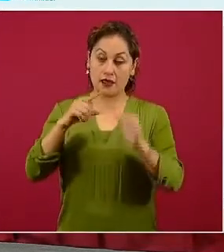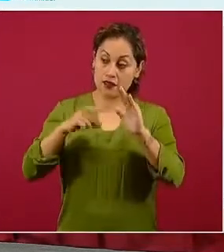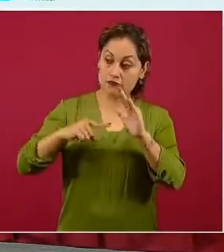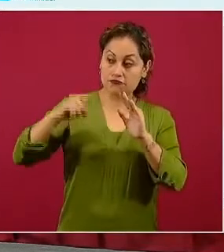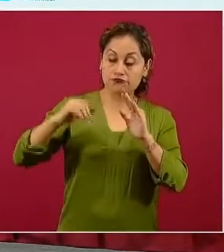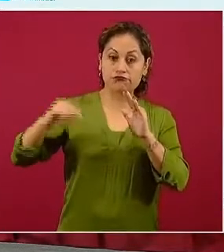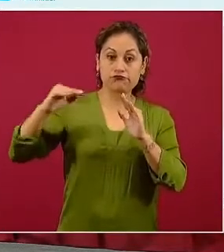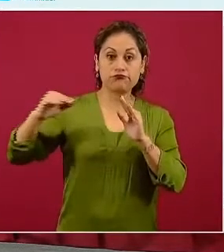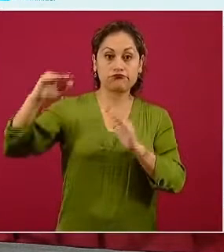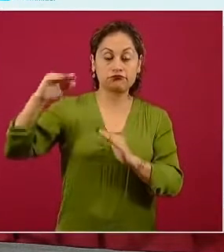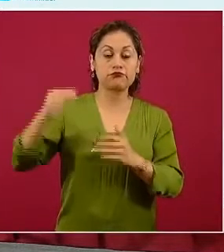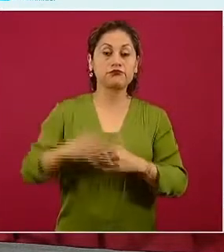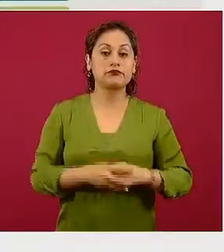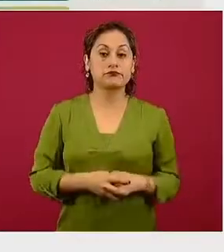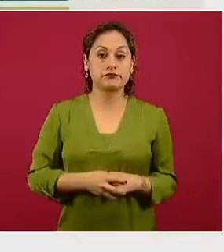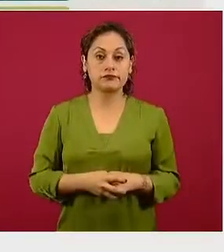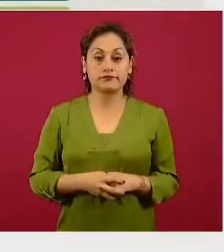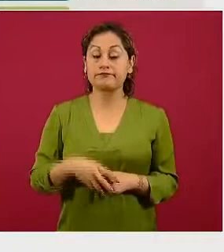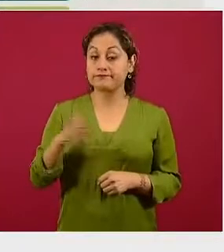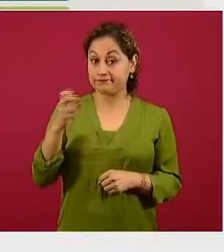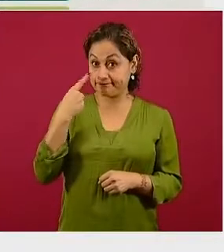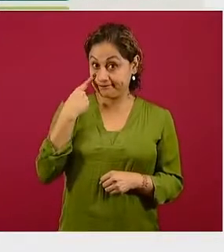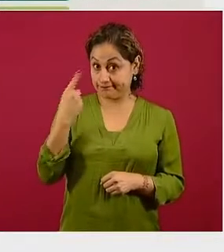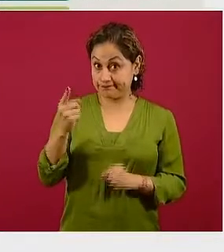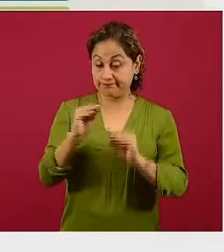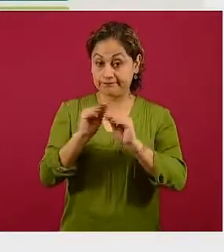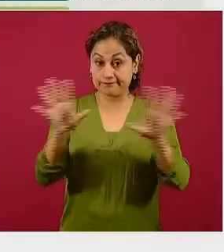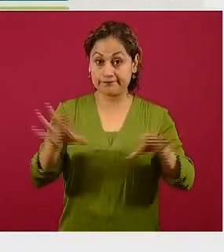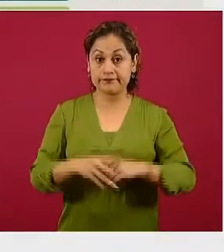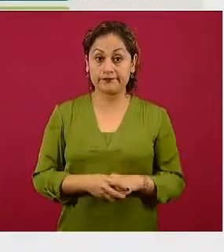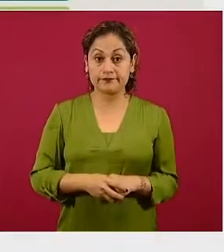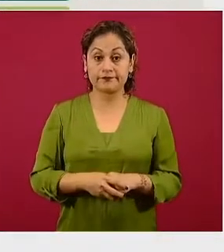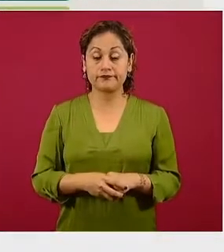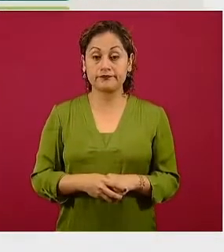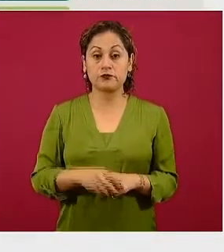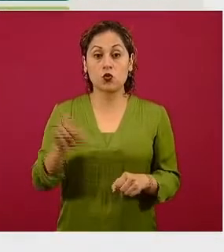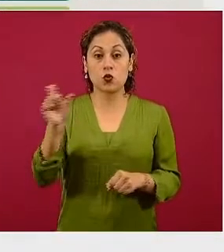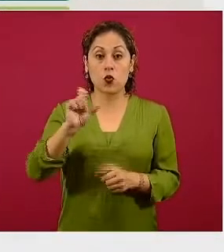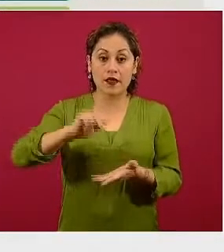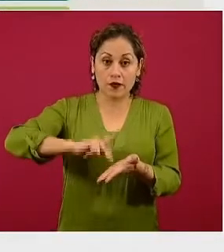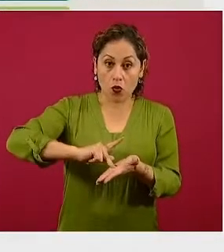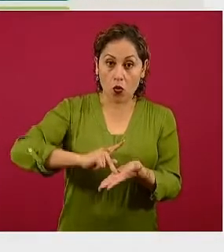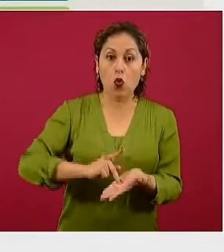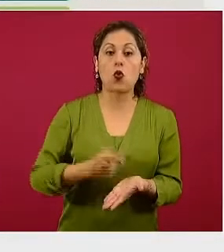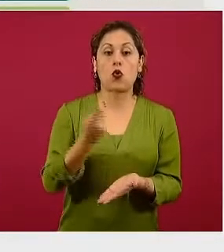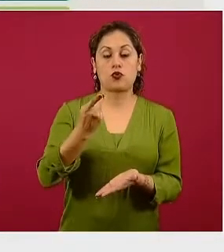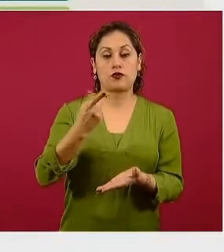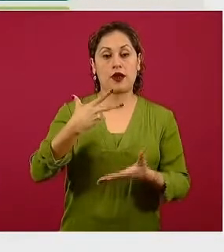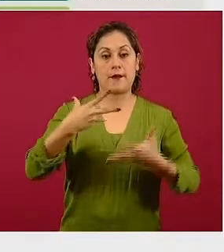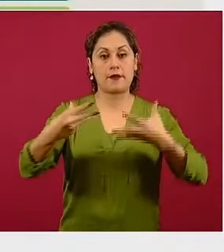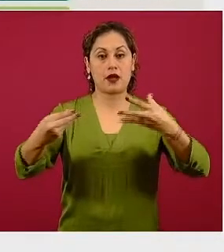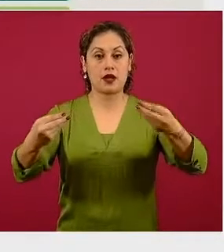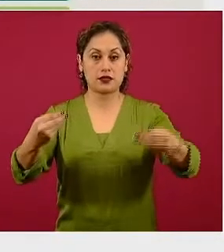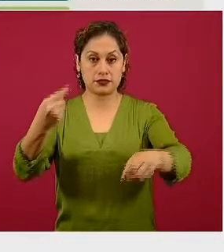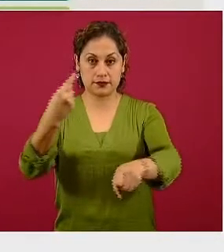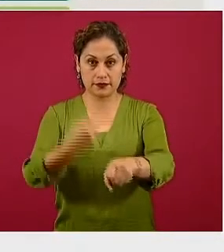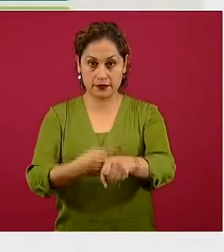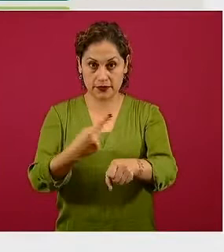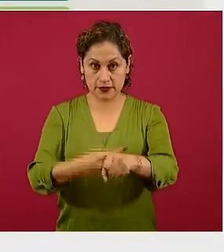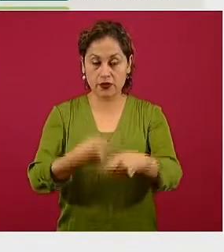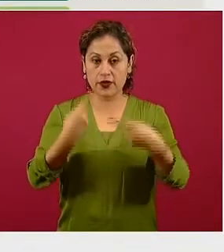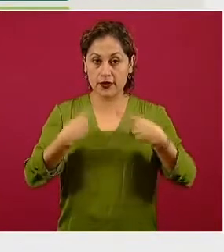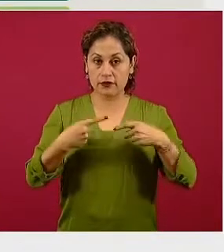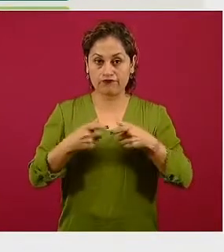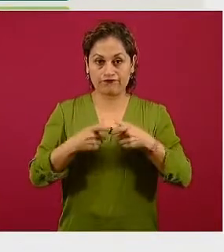clara que ha sido también ascendente desde que inició nuevamente el incremento de casos en